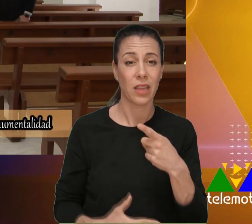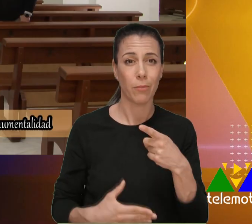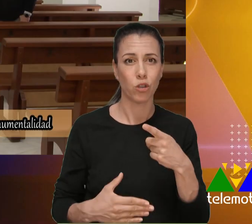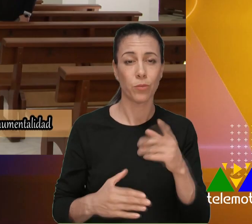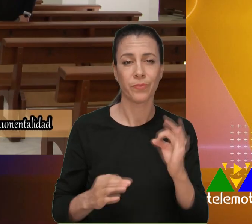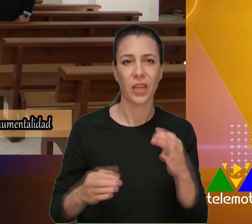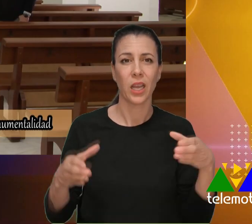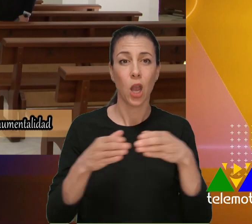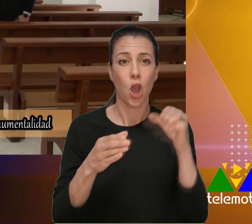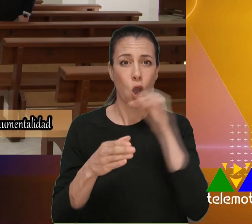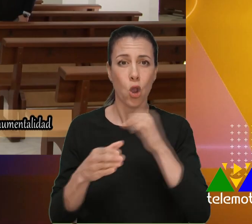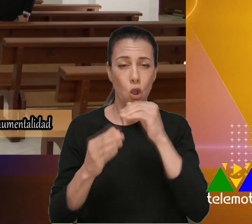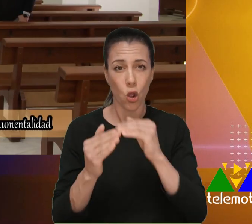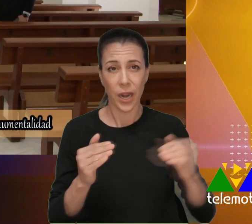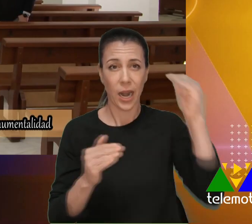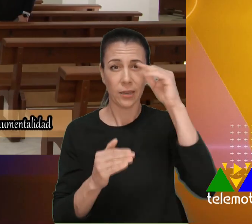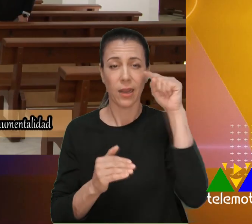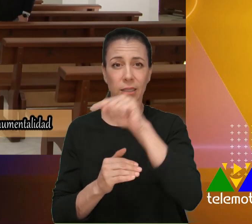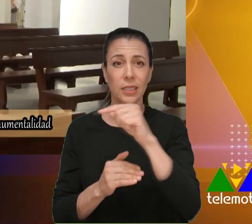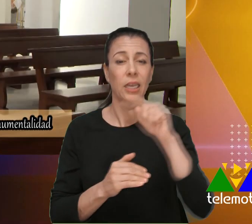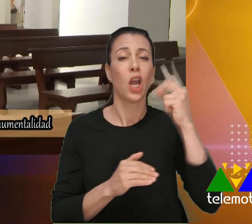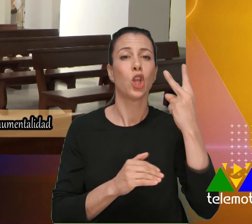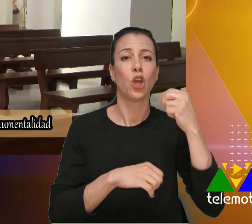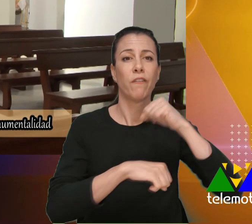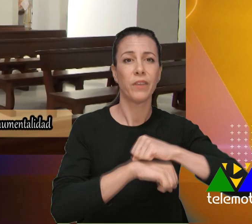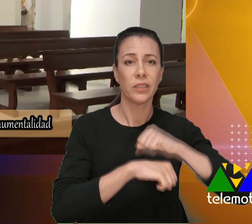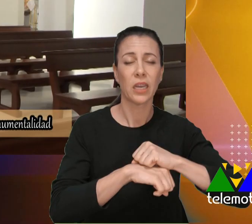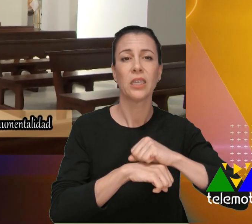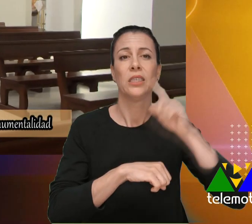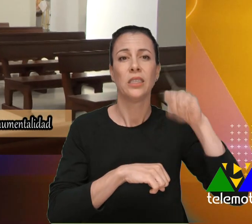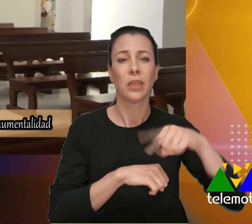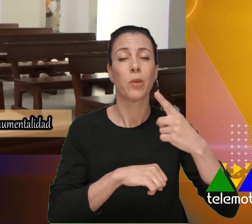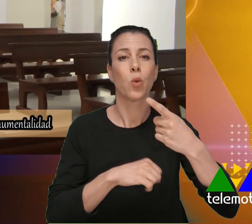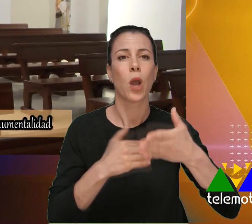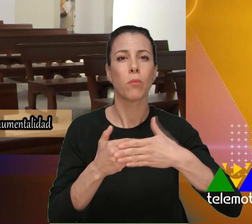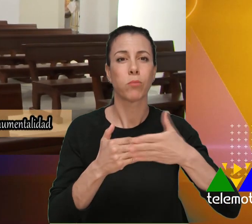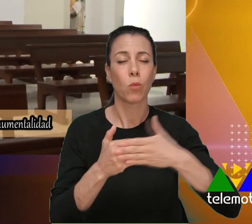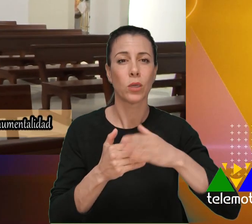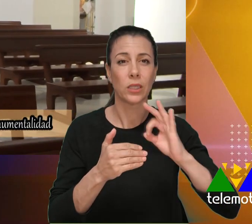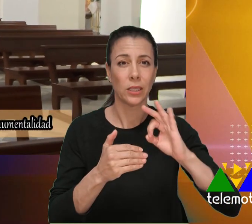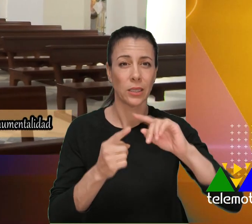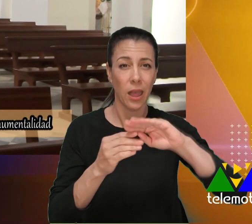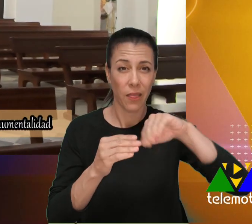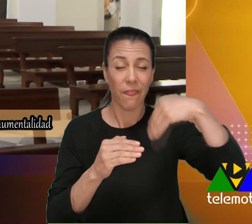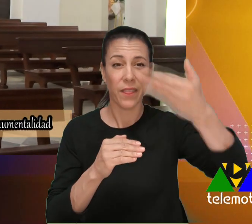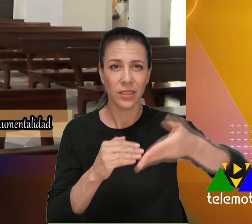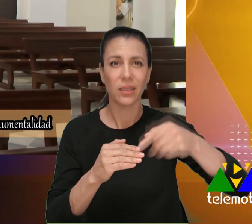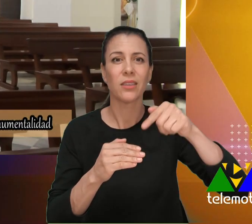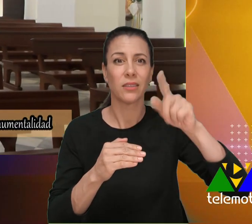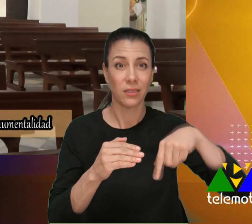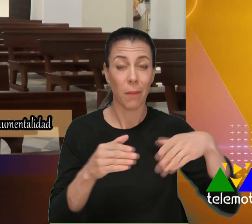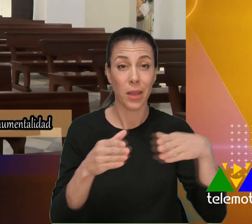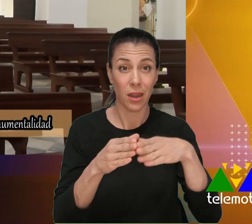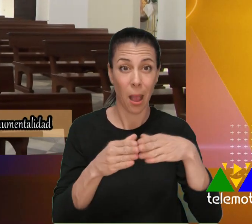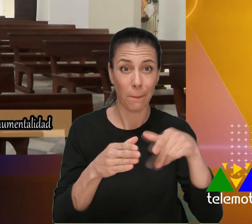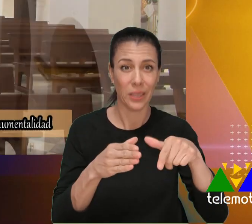en alto estaría allí, las dos ventanas y una puerta de poniente. Detrás de aquel altar estaría, detrás de la capilla